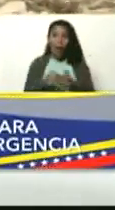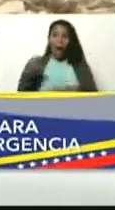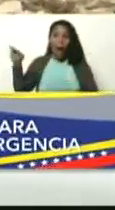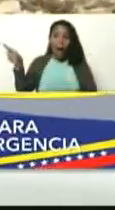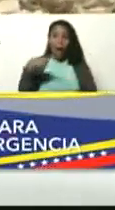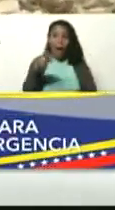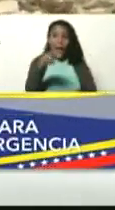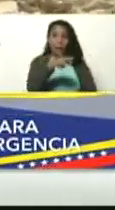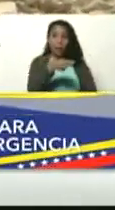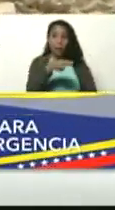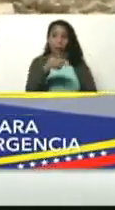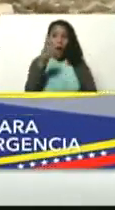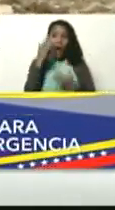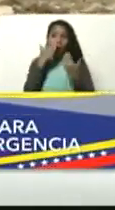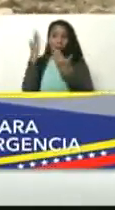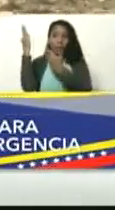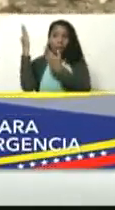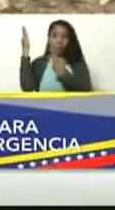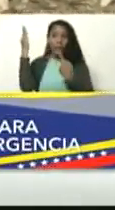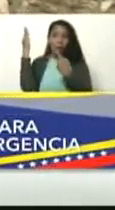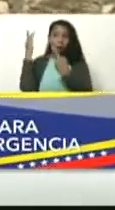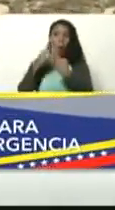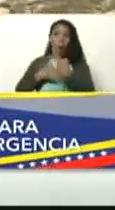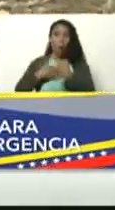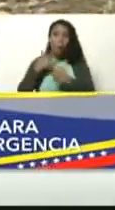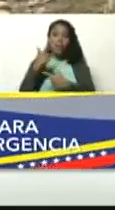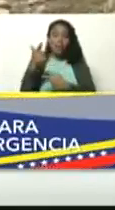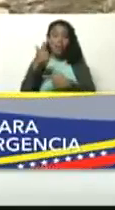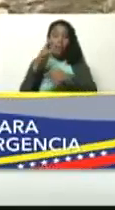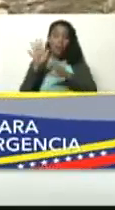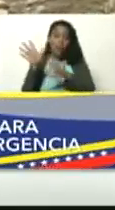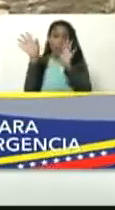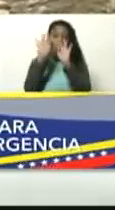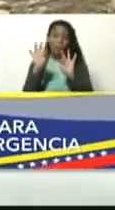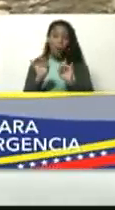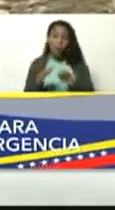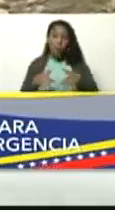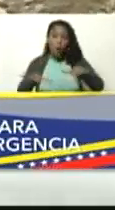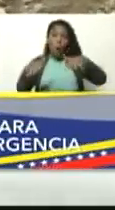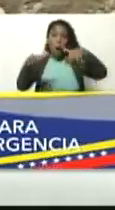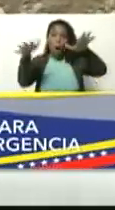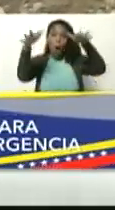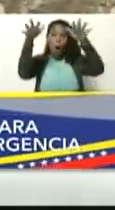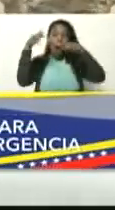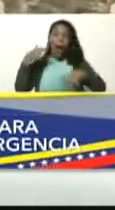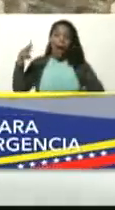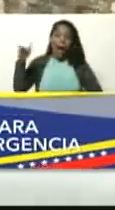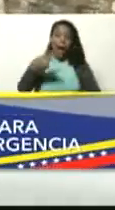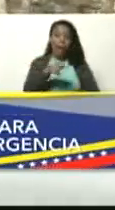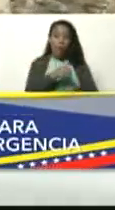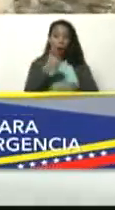la marejada allí, si le podemos decir de esa manera. Creció otra vez, general en jefe, Padrino López, presente